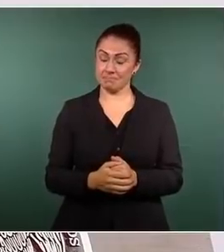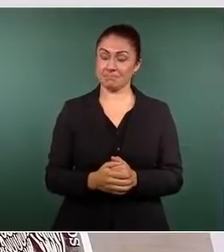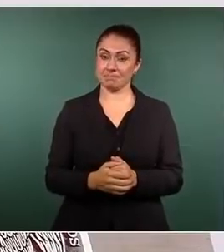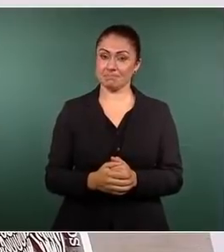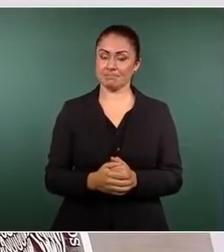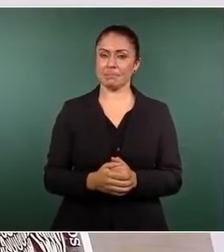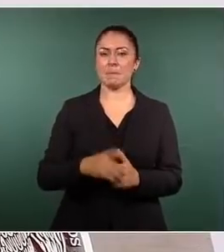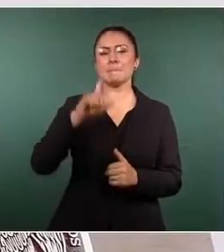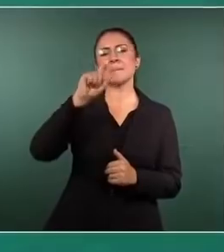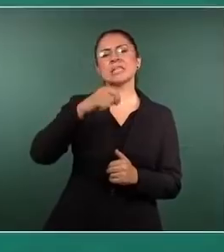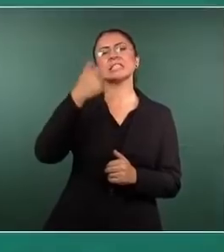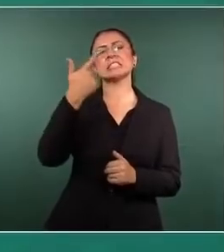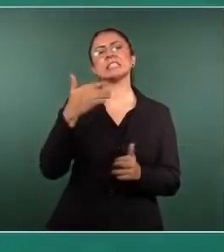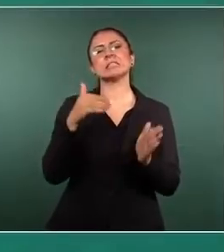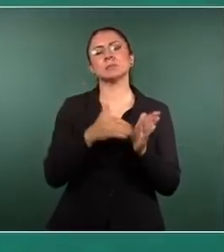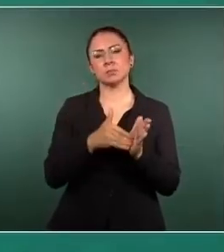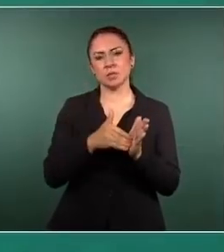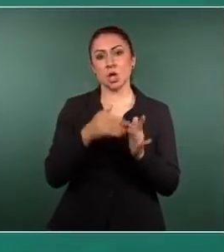27